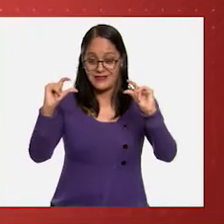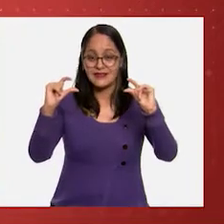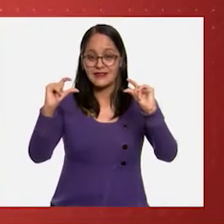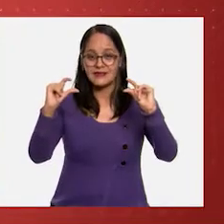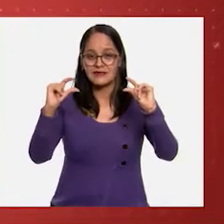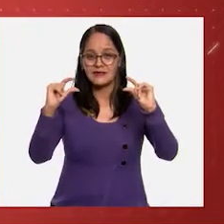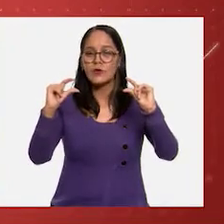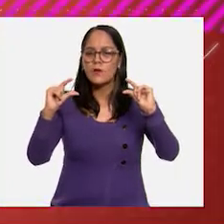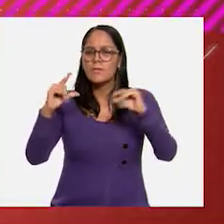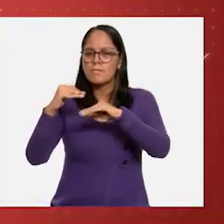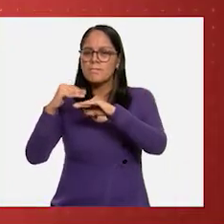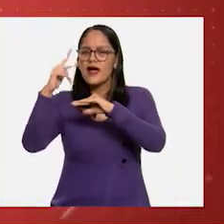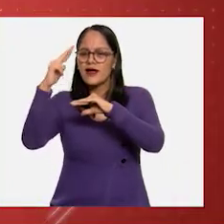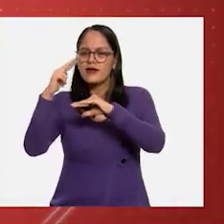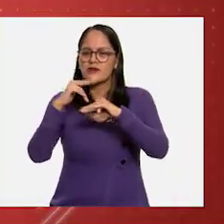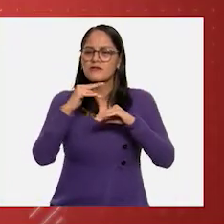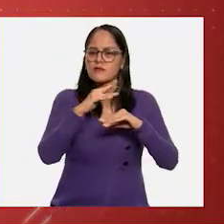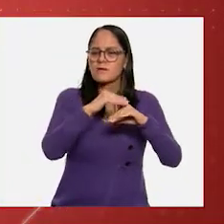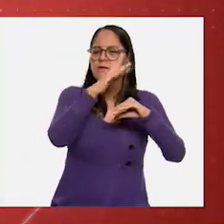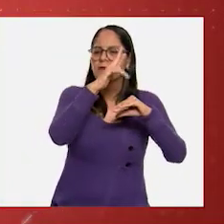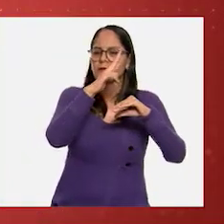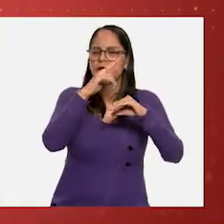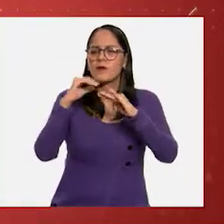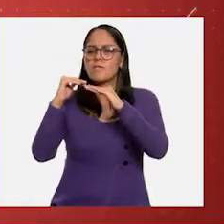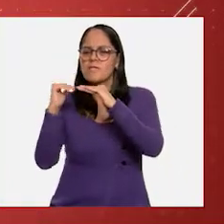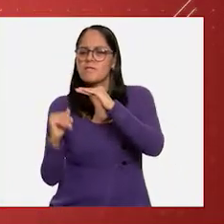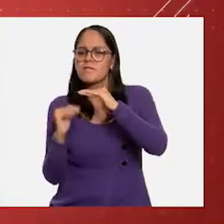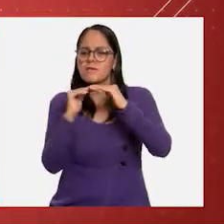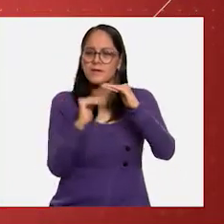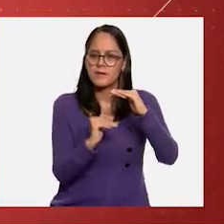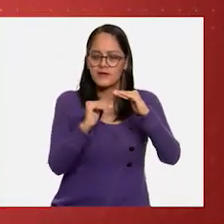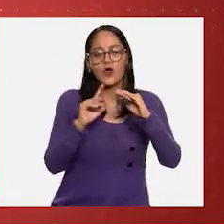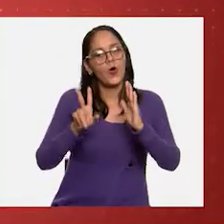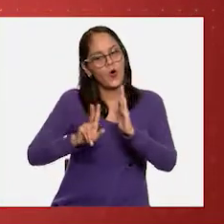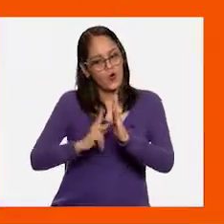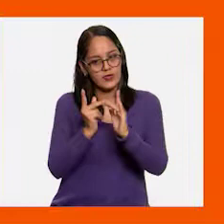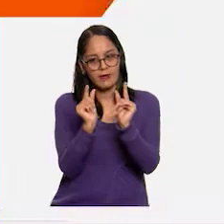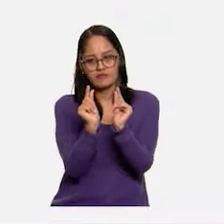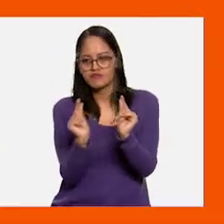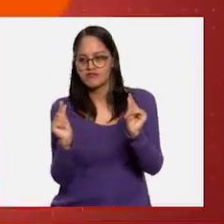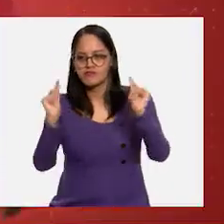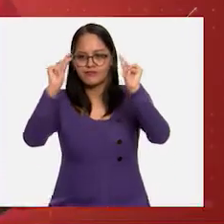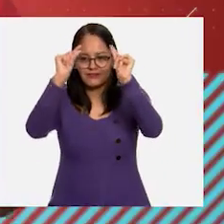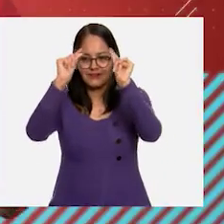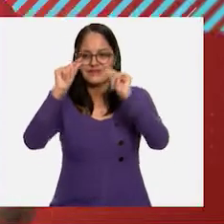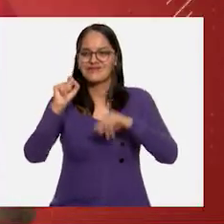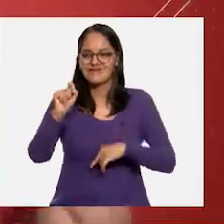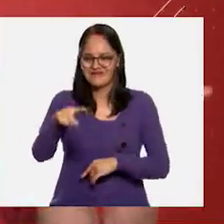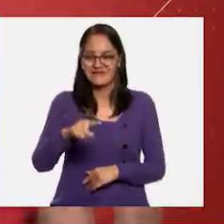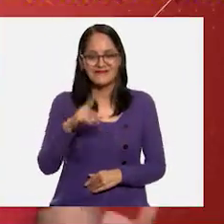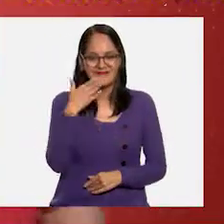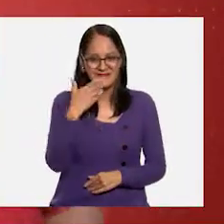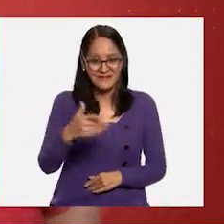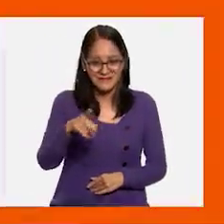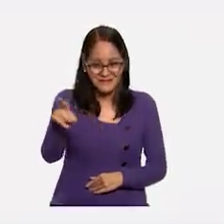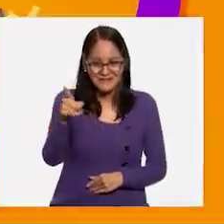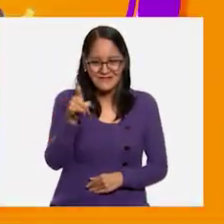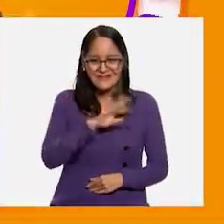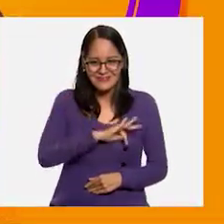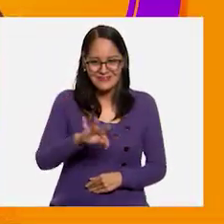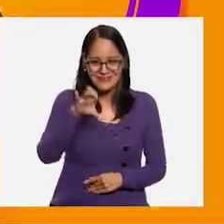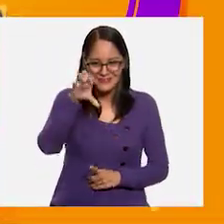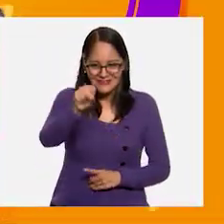¿qué número es mayor y cuál menor? Sigue las líneas que corresponden. ¡Muy bien! ¡Lo lograste!